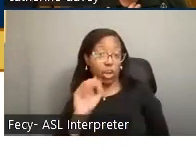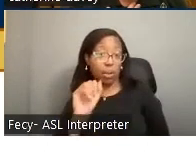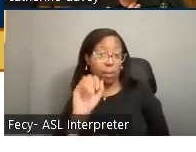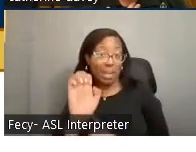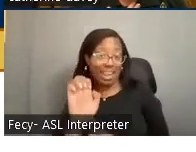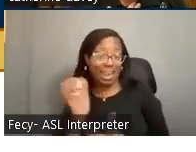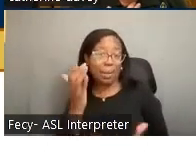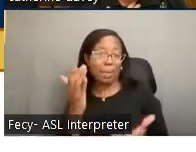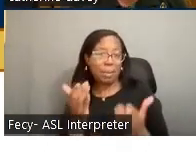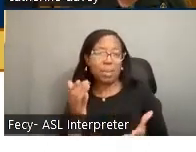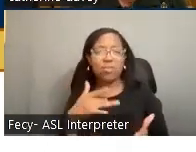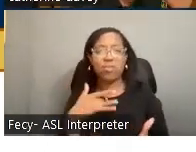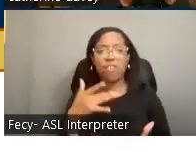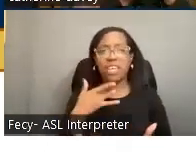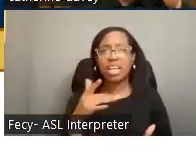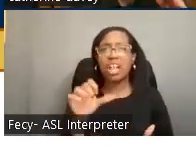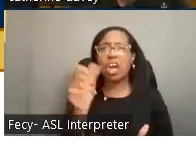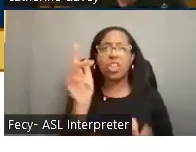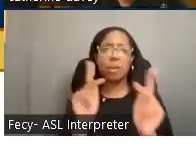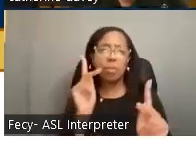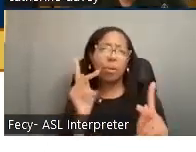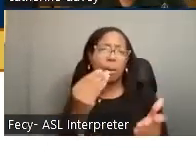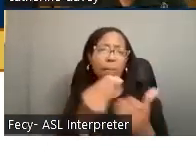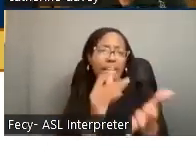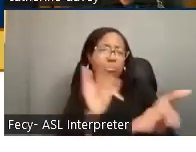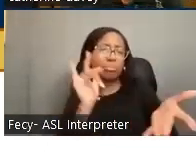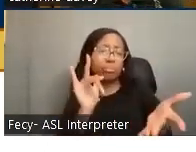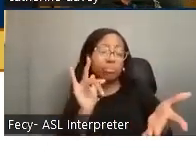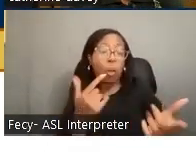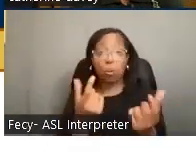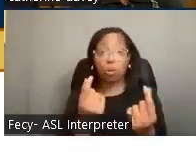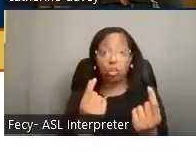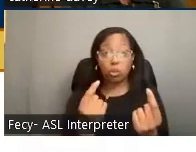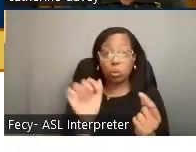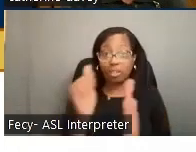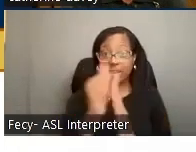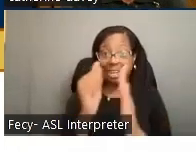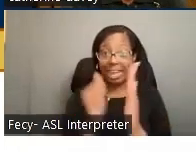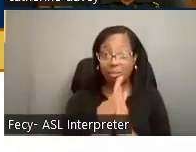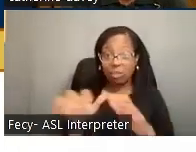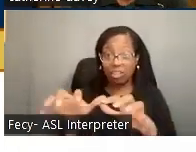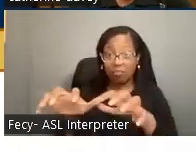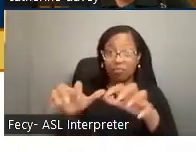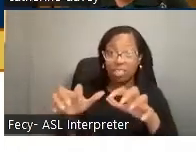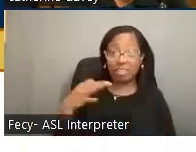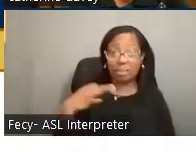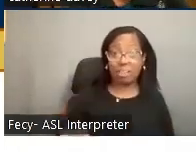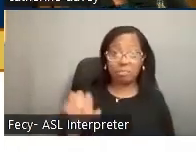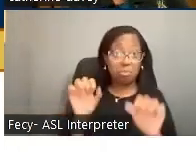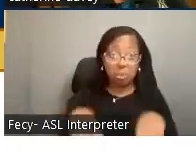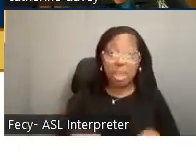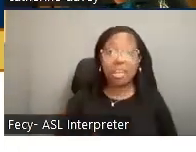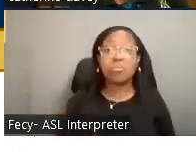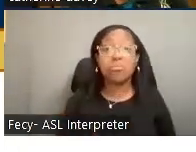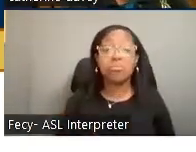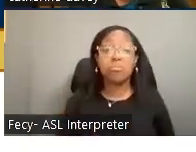caso, May, que alguien tome ventaja de May financieramente de alguna manera, puedo congelar su crédito. Hay